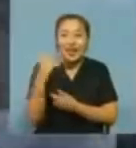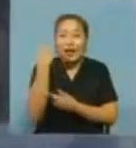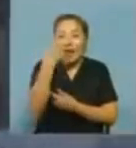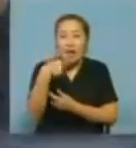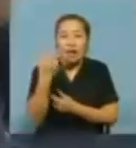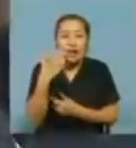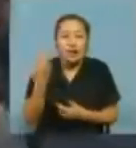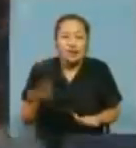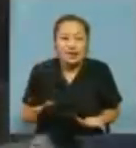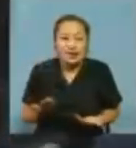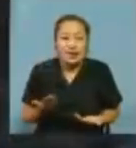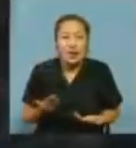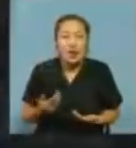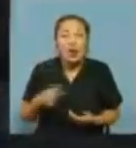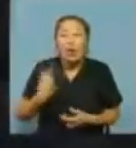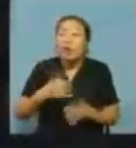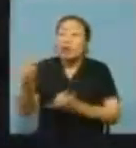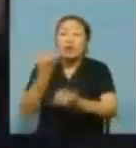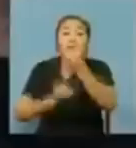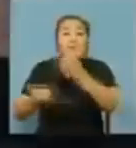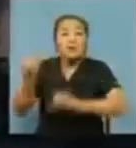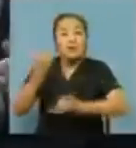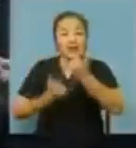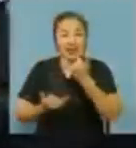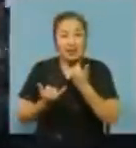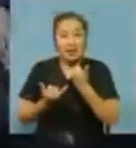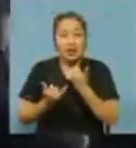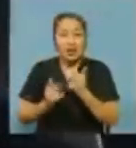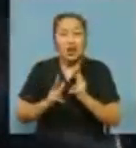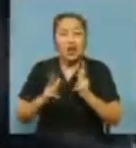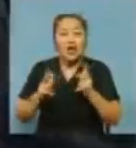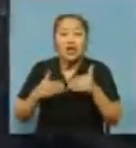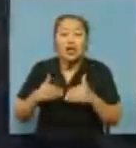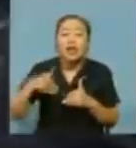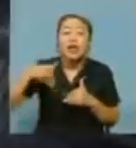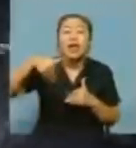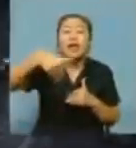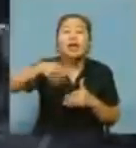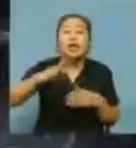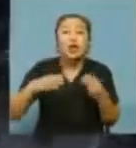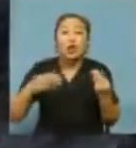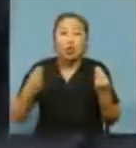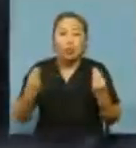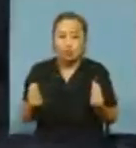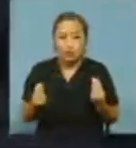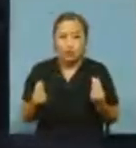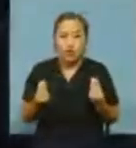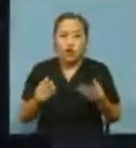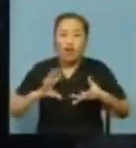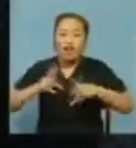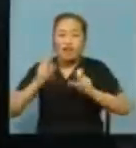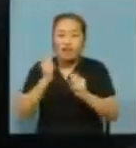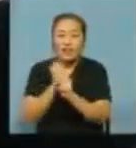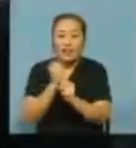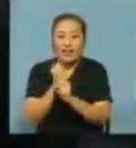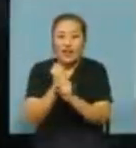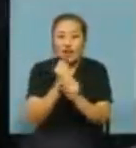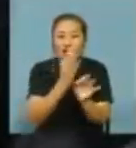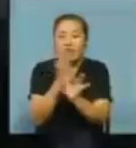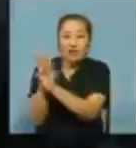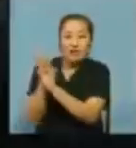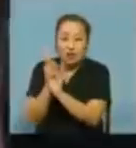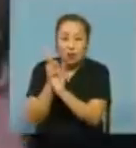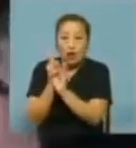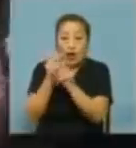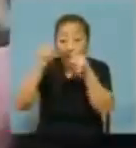cara, que ofrezcan una explicación y nos digan qué va a pasar de acá en adelante con la manera de trabajar de las instituciones